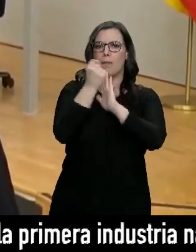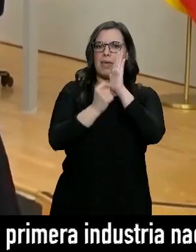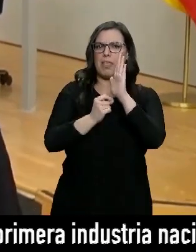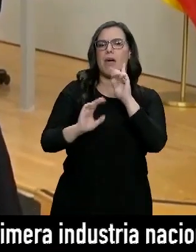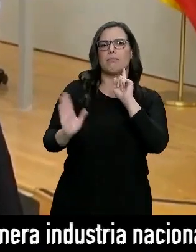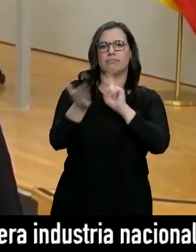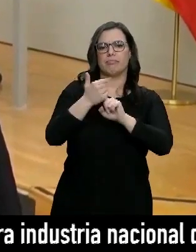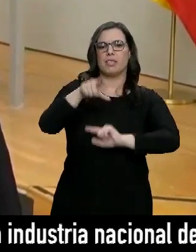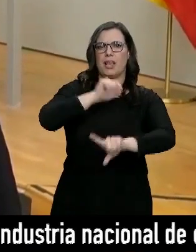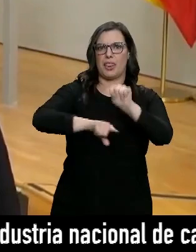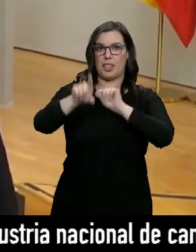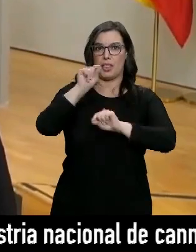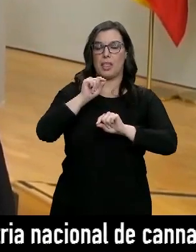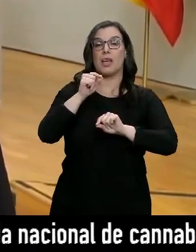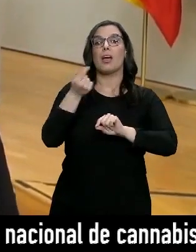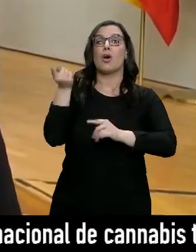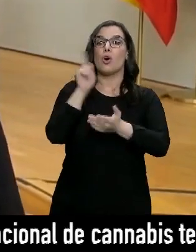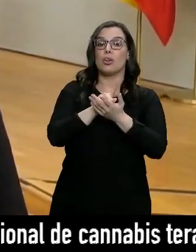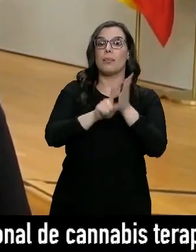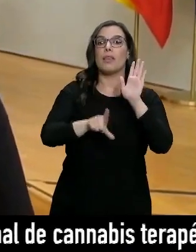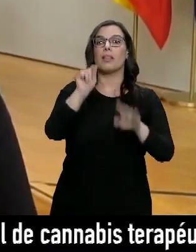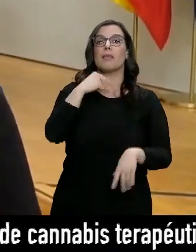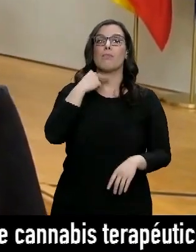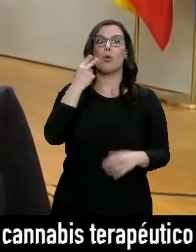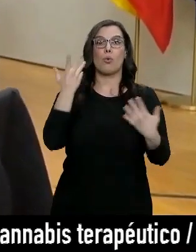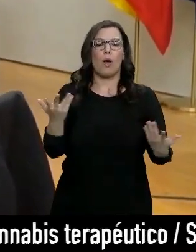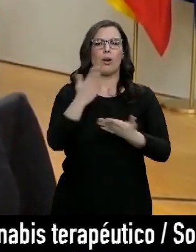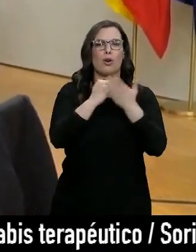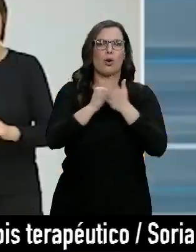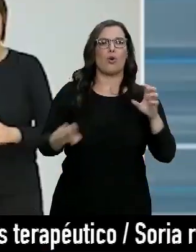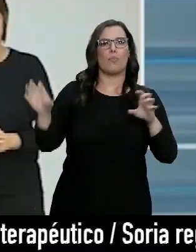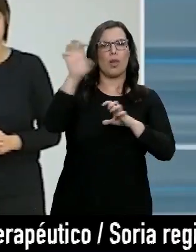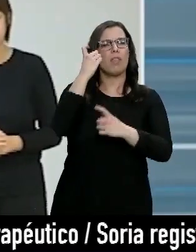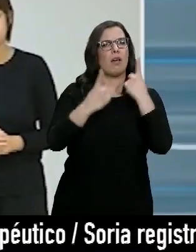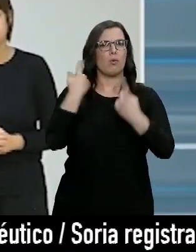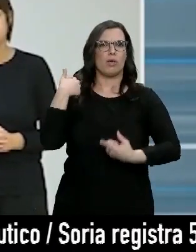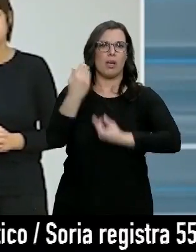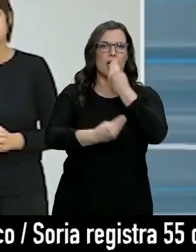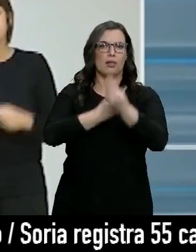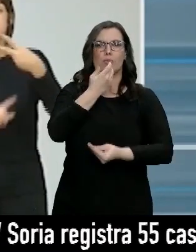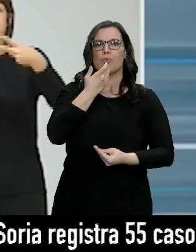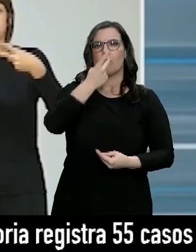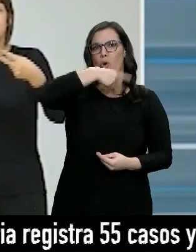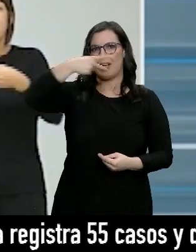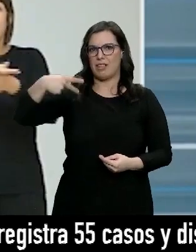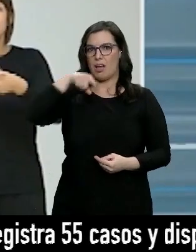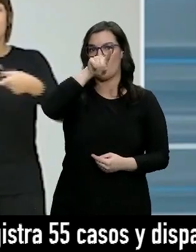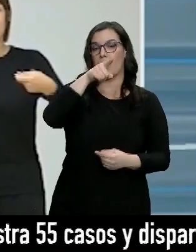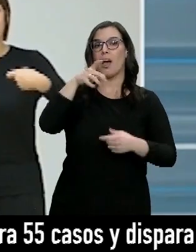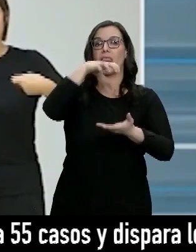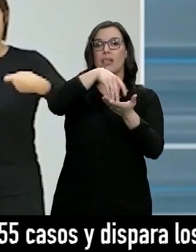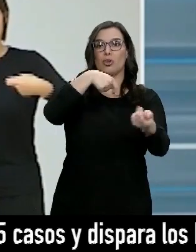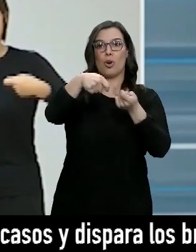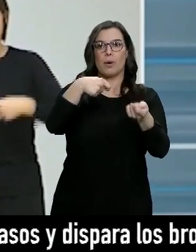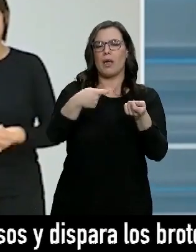más tendrán que ser adoptadas por las comunidades autónomas. Algunas ya las han empezado a aplicar. Es el ejemplo de Cantabria. Los centros